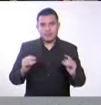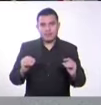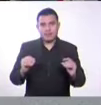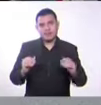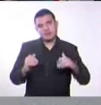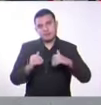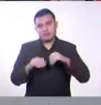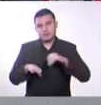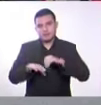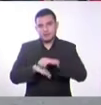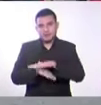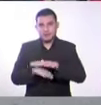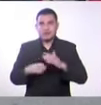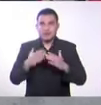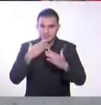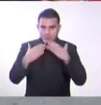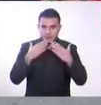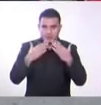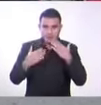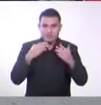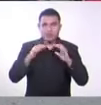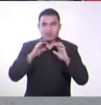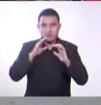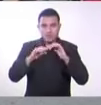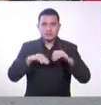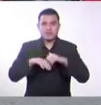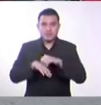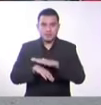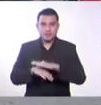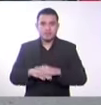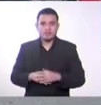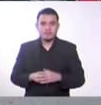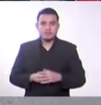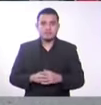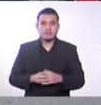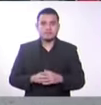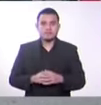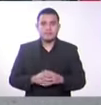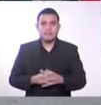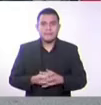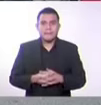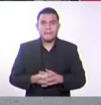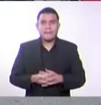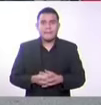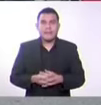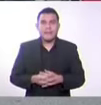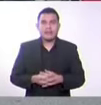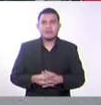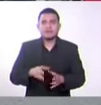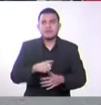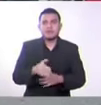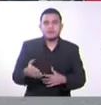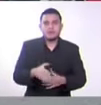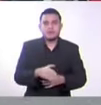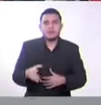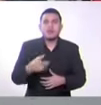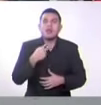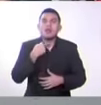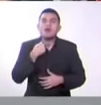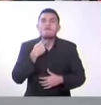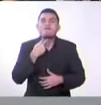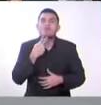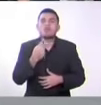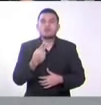claro. Lo que me estás explicando que es la comunicación. Exactamente. Muy bien. Y el canal que estamos usando, Luis, es la voz. Es la